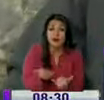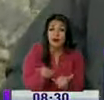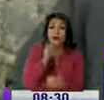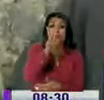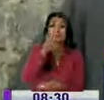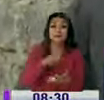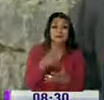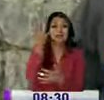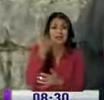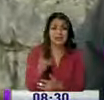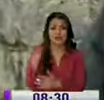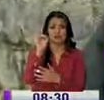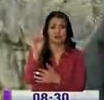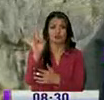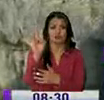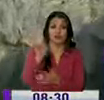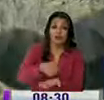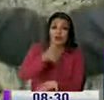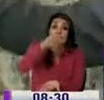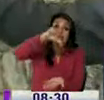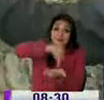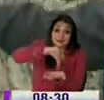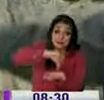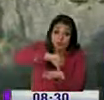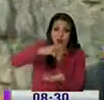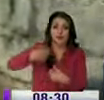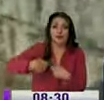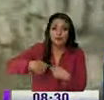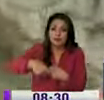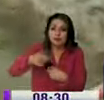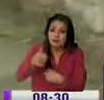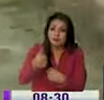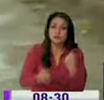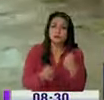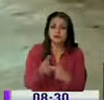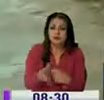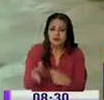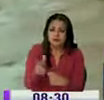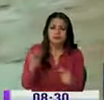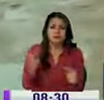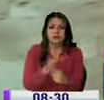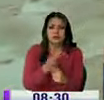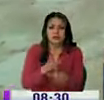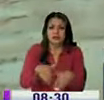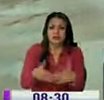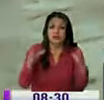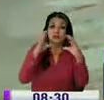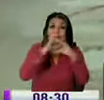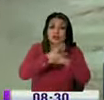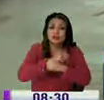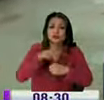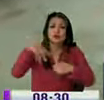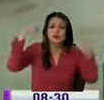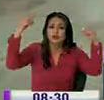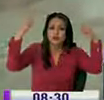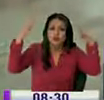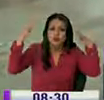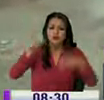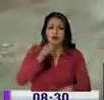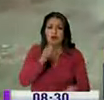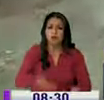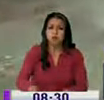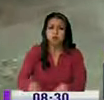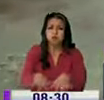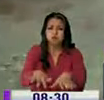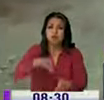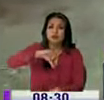noroccidente de Quito, que la gente tenga que aquí poner sus vehículos en riesgo. En la noche esto no hay luminarias y es una ciudad, un